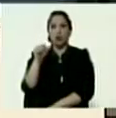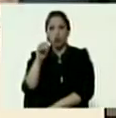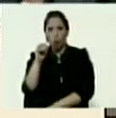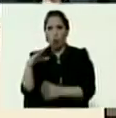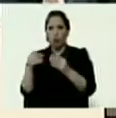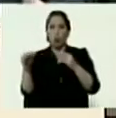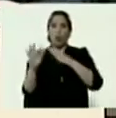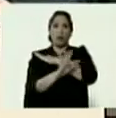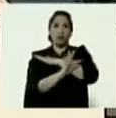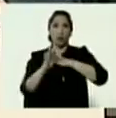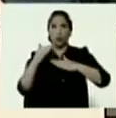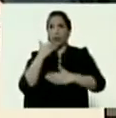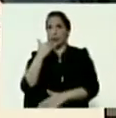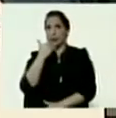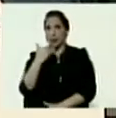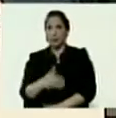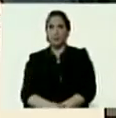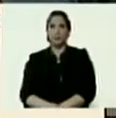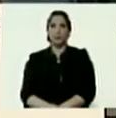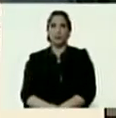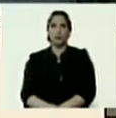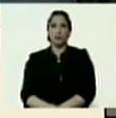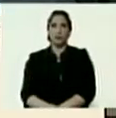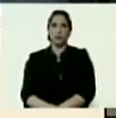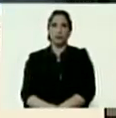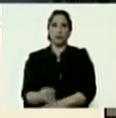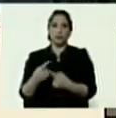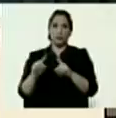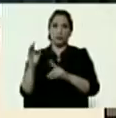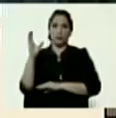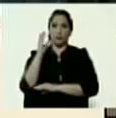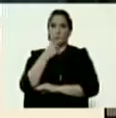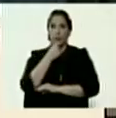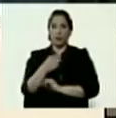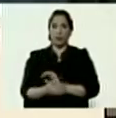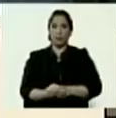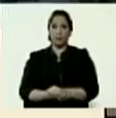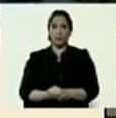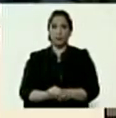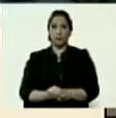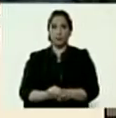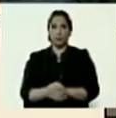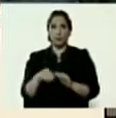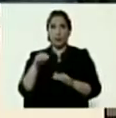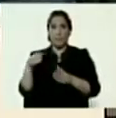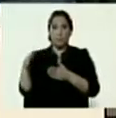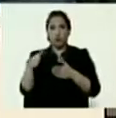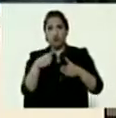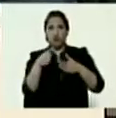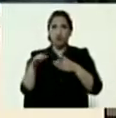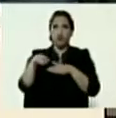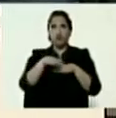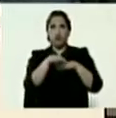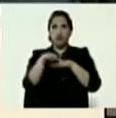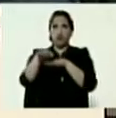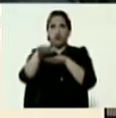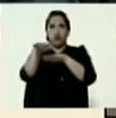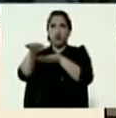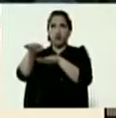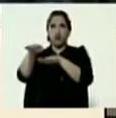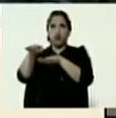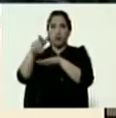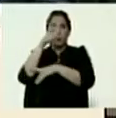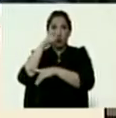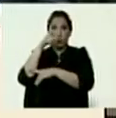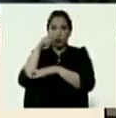toda la frontera, y otra parte en Colombia. Para facilitar el paso, que era la segunda fase, que es el paso del señor Juan Guaidó,